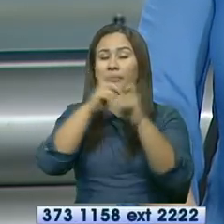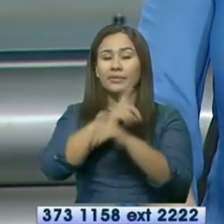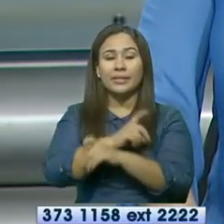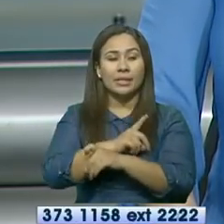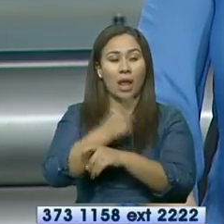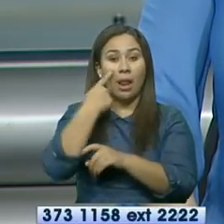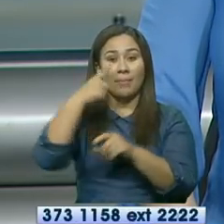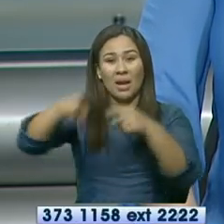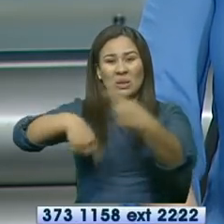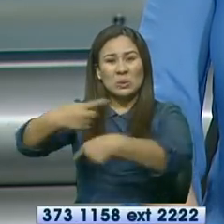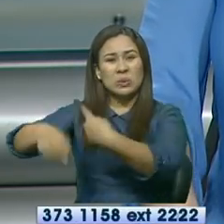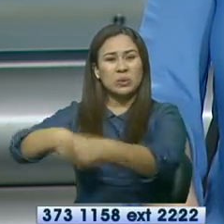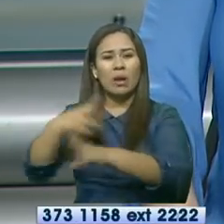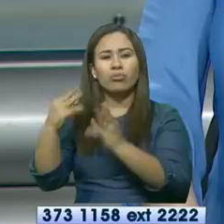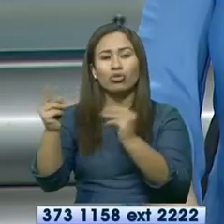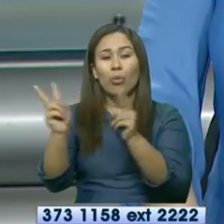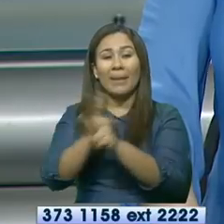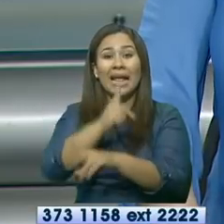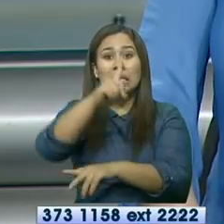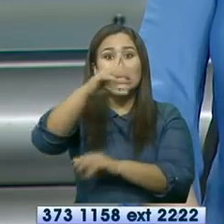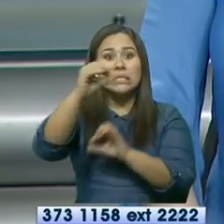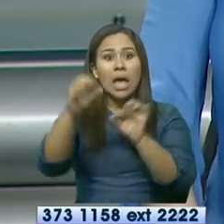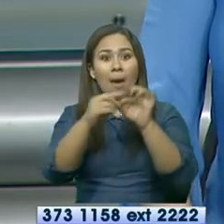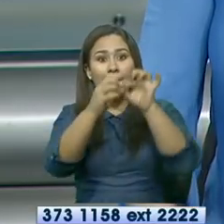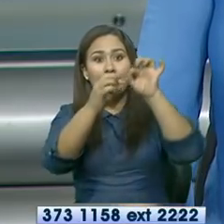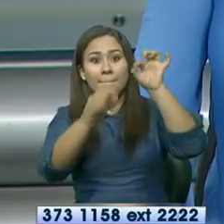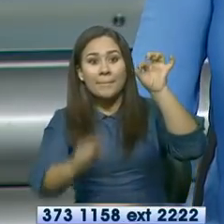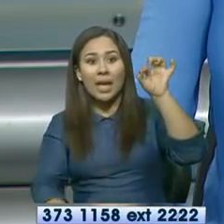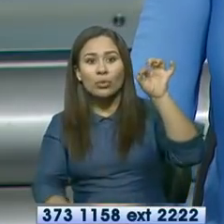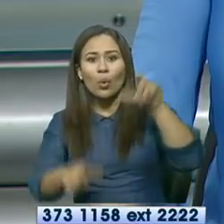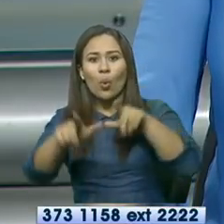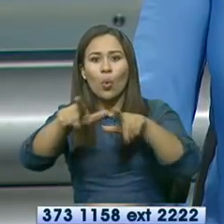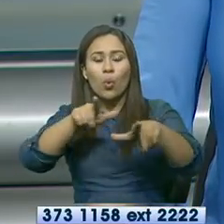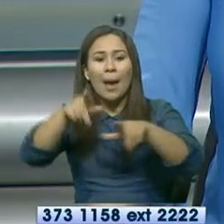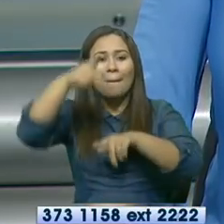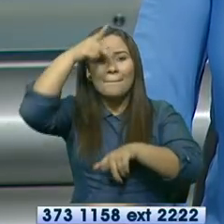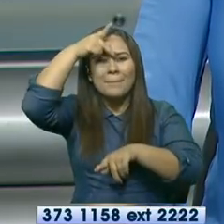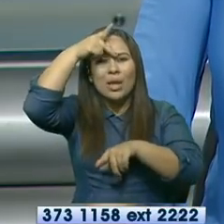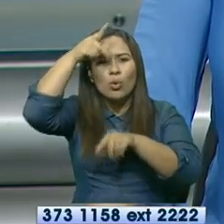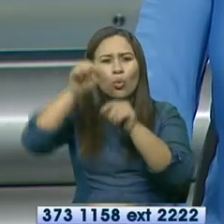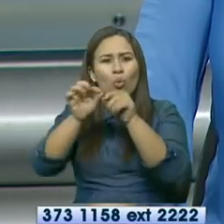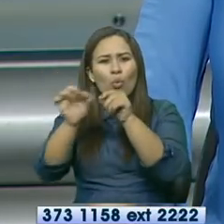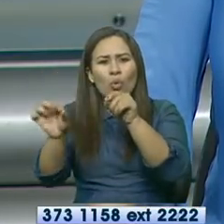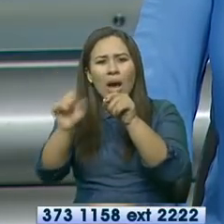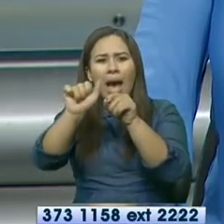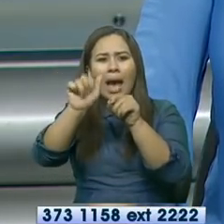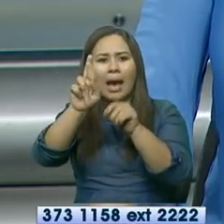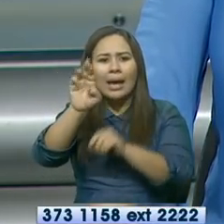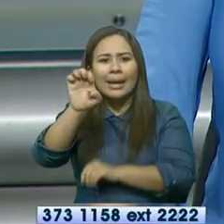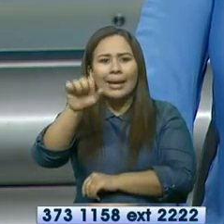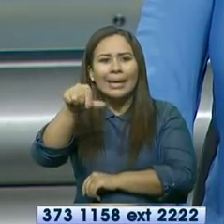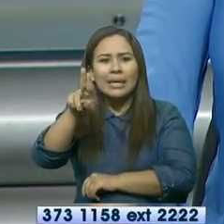100 metros de profundidad el accidente ocurrió en la región de arequipa al sur de perú